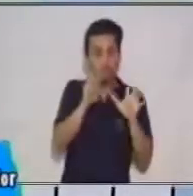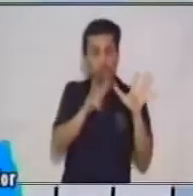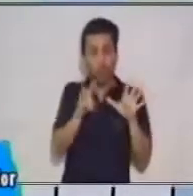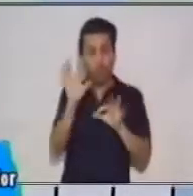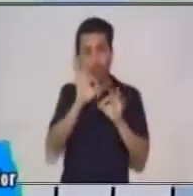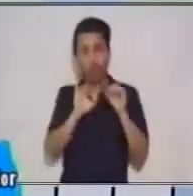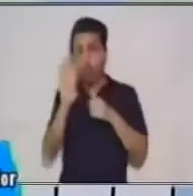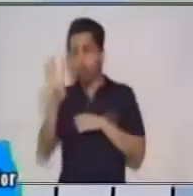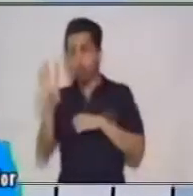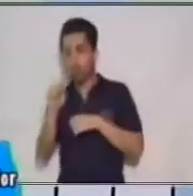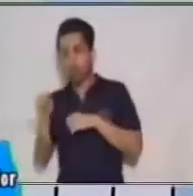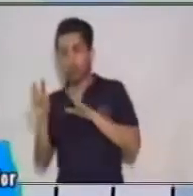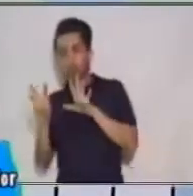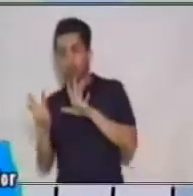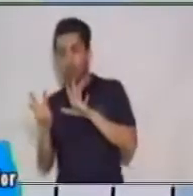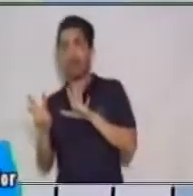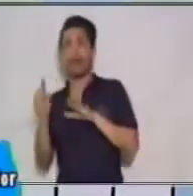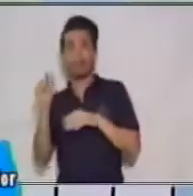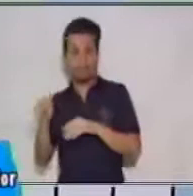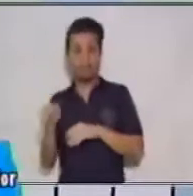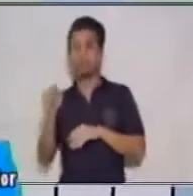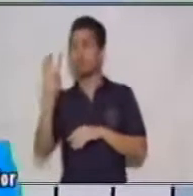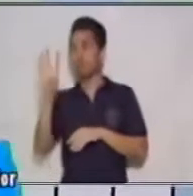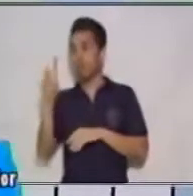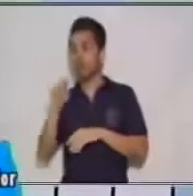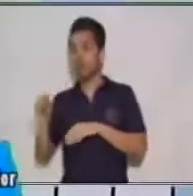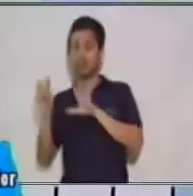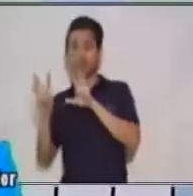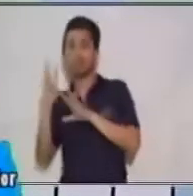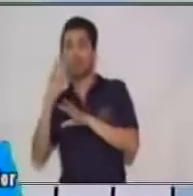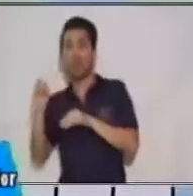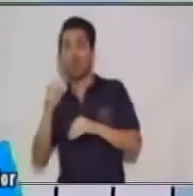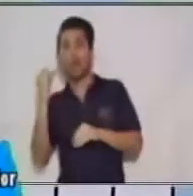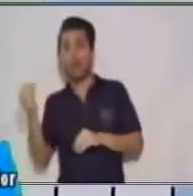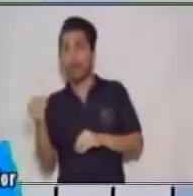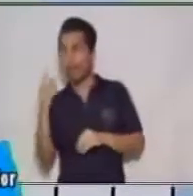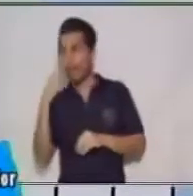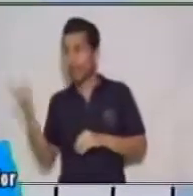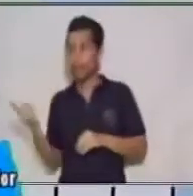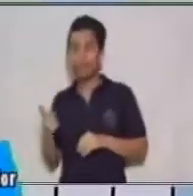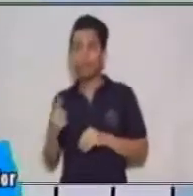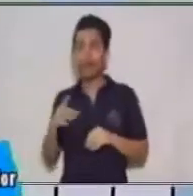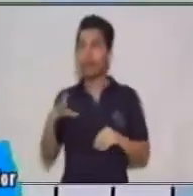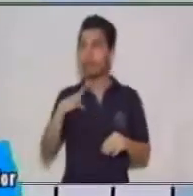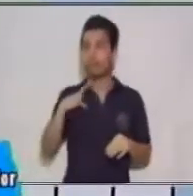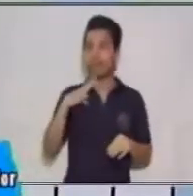cuatro octavos? Es cuatro octavos. ¿Por qué? Porque acá